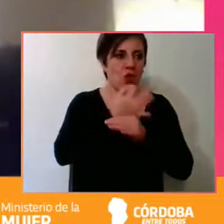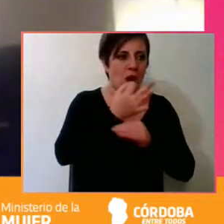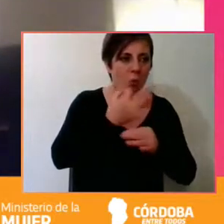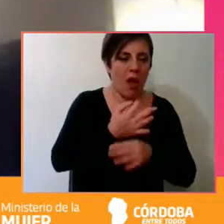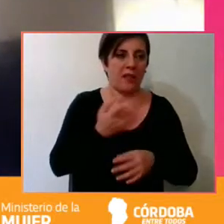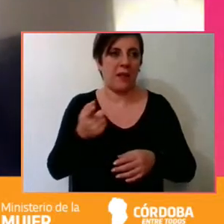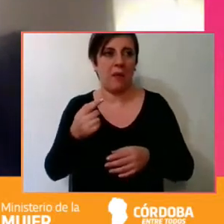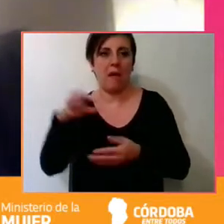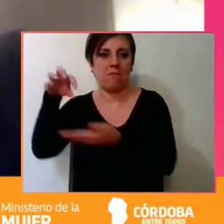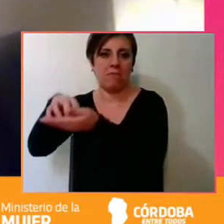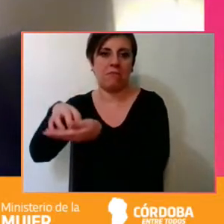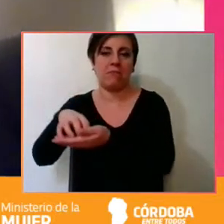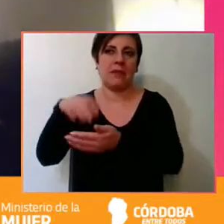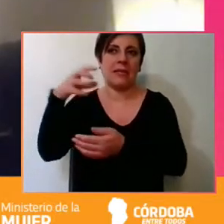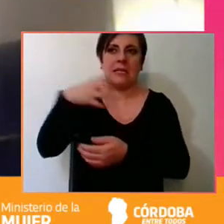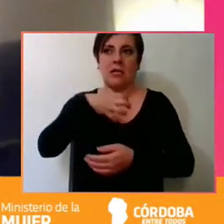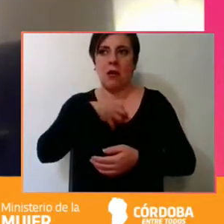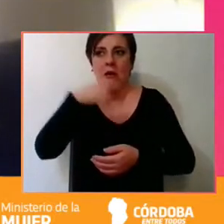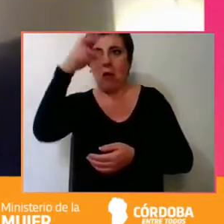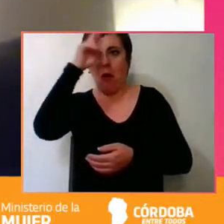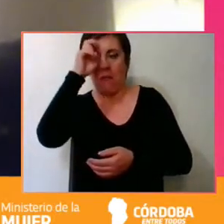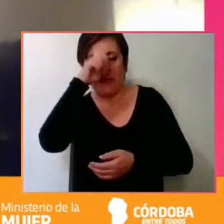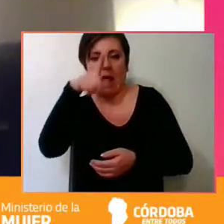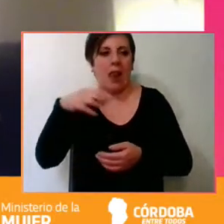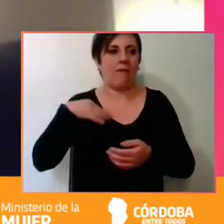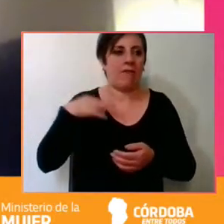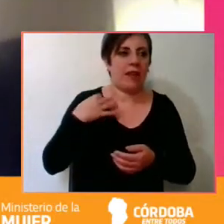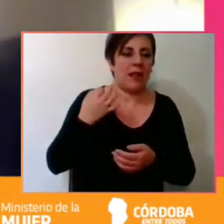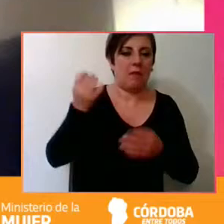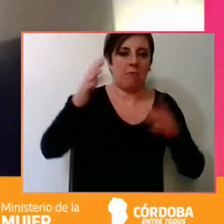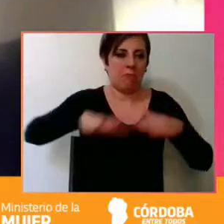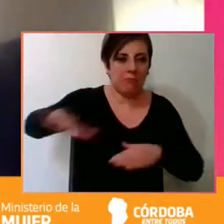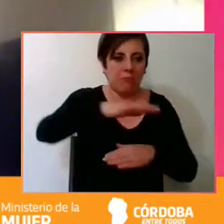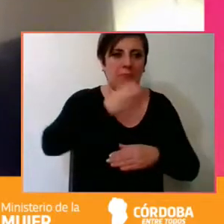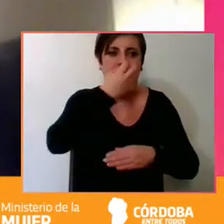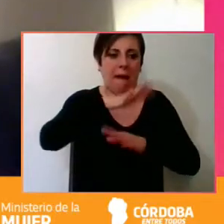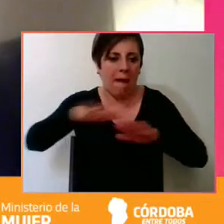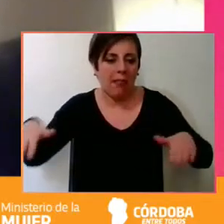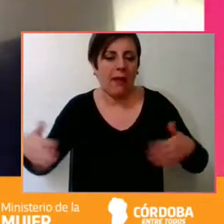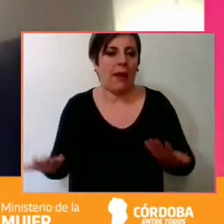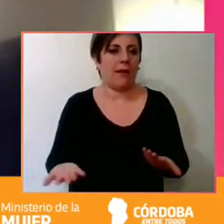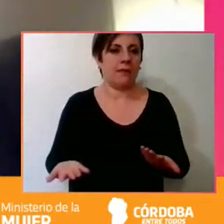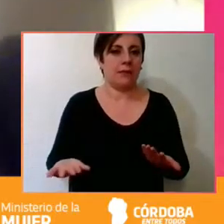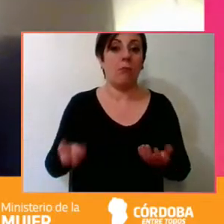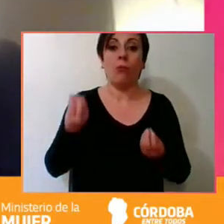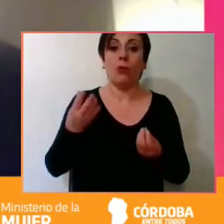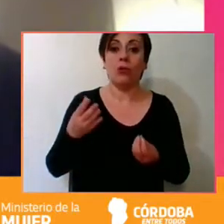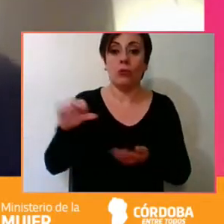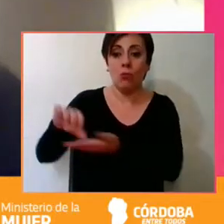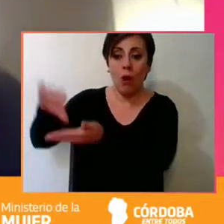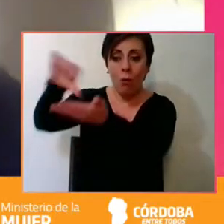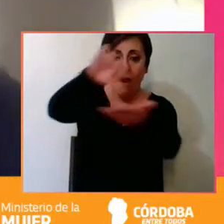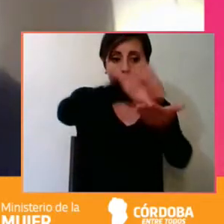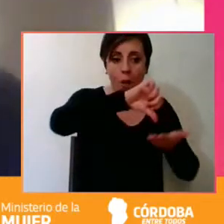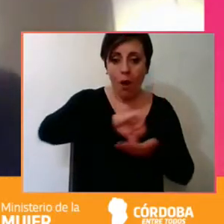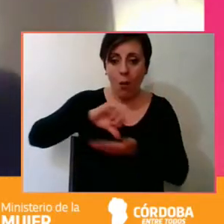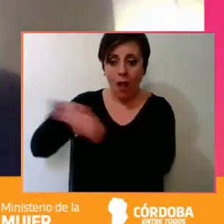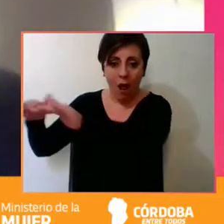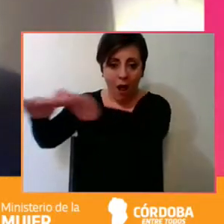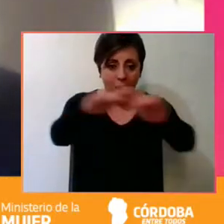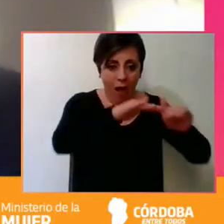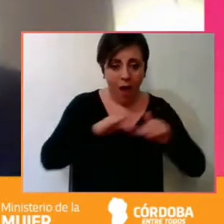los establecimientos de salud, a la vía pública, a los parques, a los jardines, porque en todos ellos se ejerce algún tipo